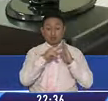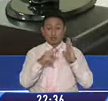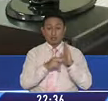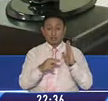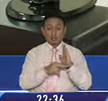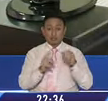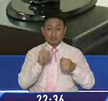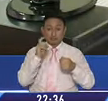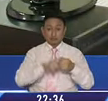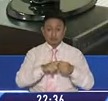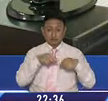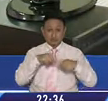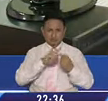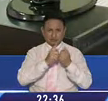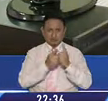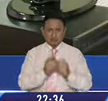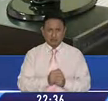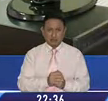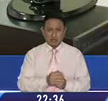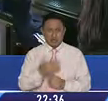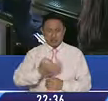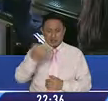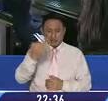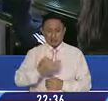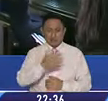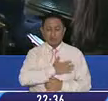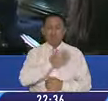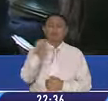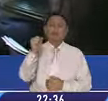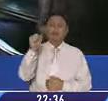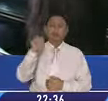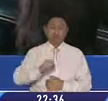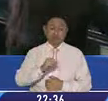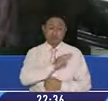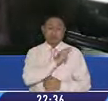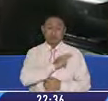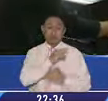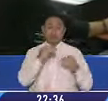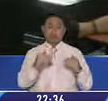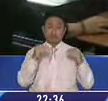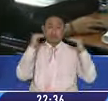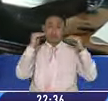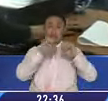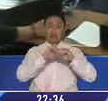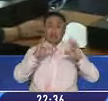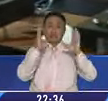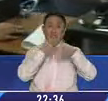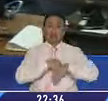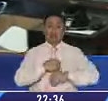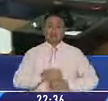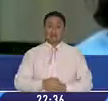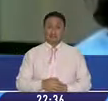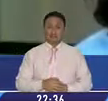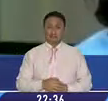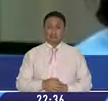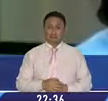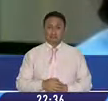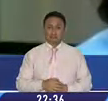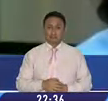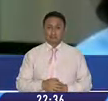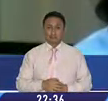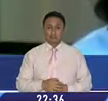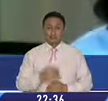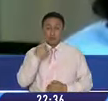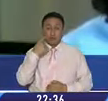de ingreso cambie y que se garantice su derecho a recibir una educación gratuita y de calidad. Si uno quiere